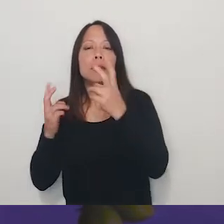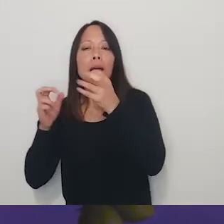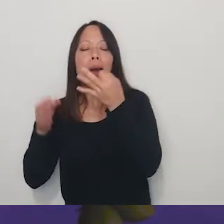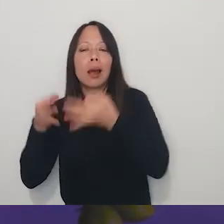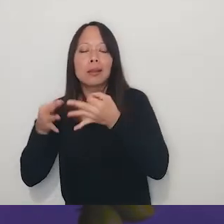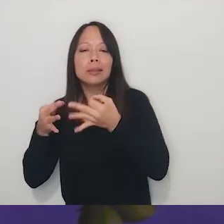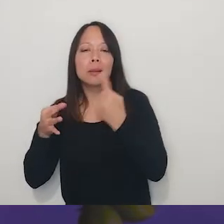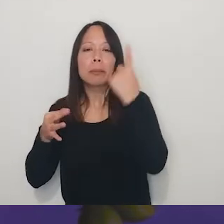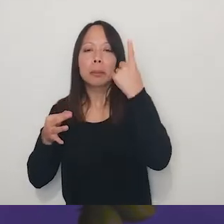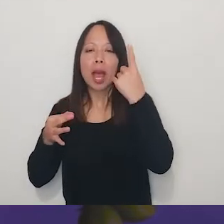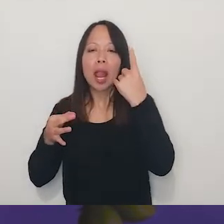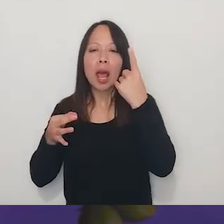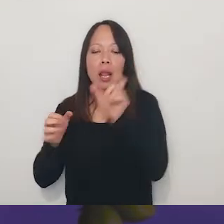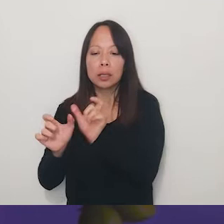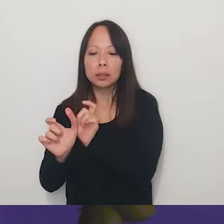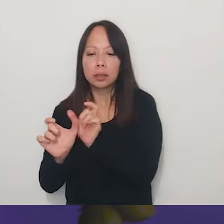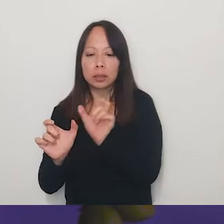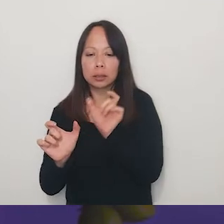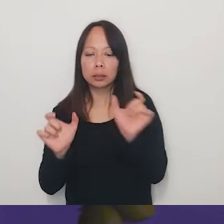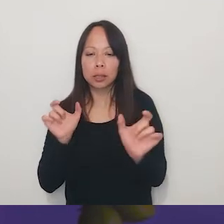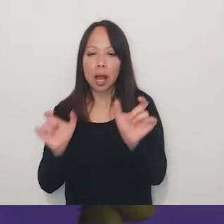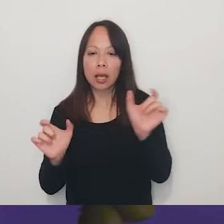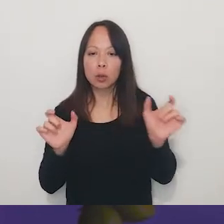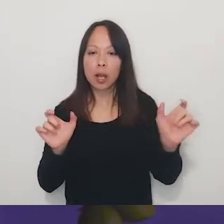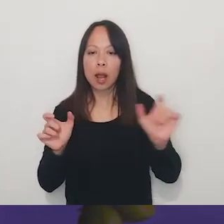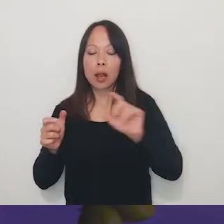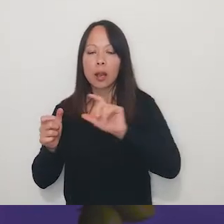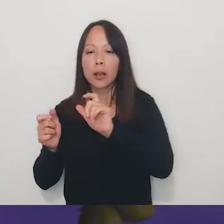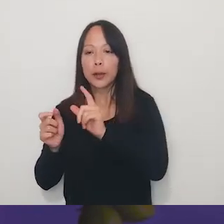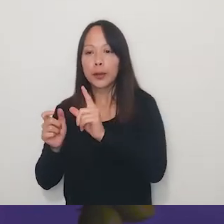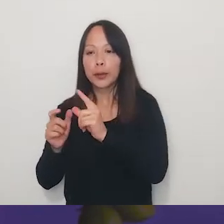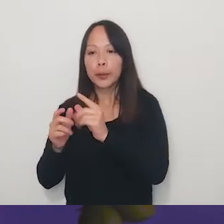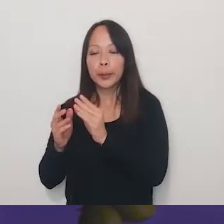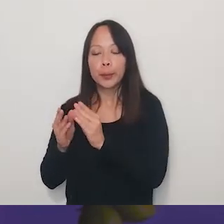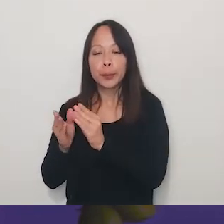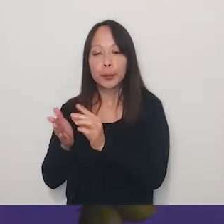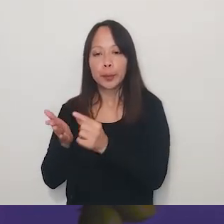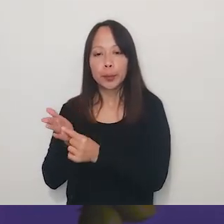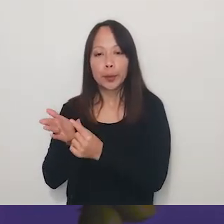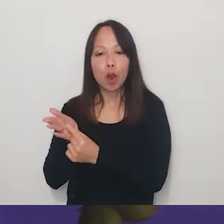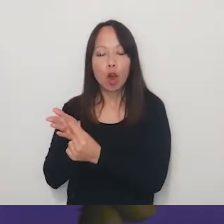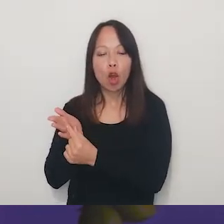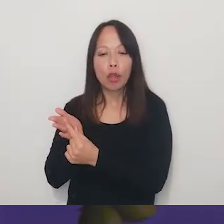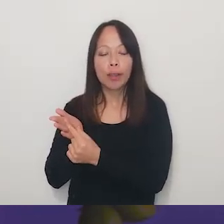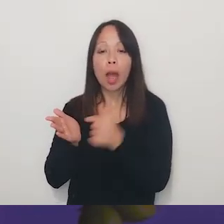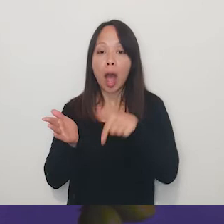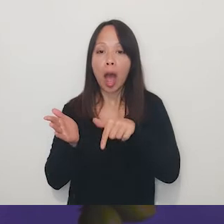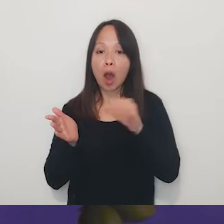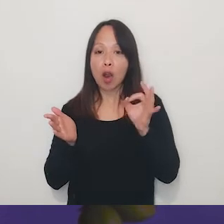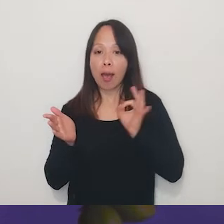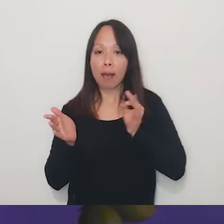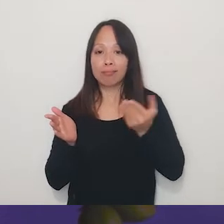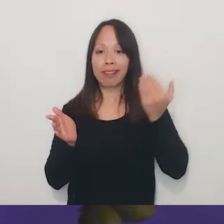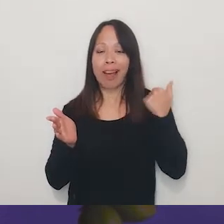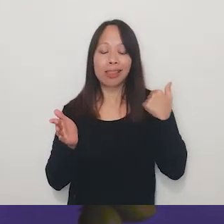es el costo. O sea, el costo de secuenciar toda la información genética codificante hace unos años era enorme, y